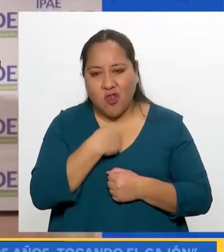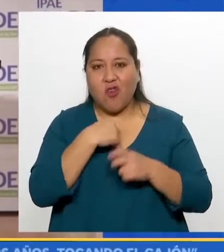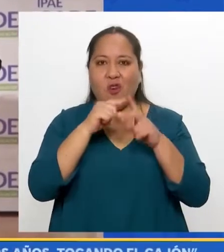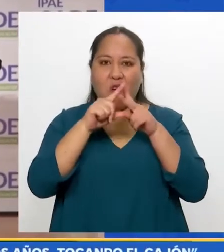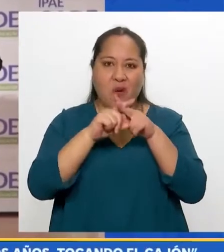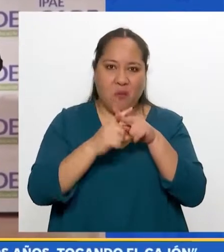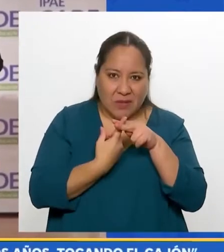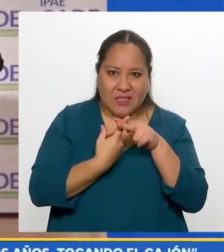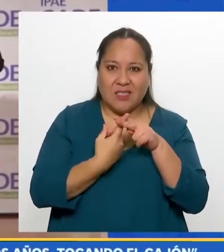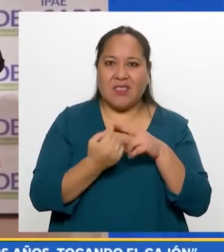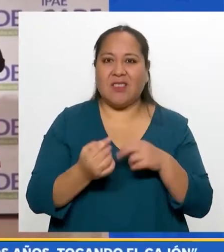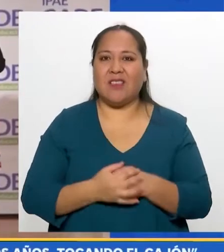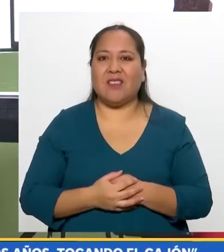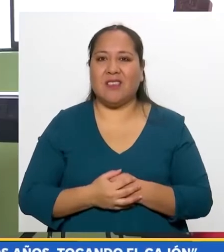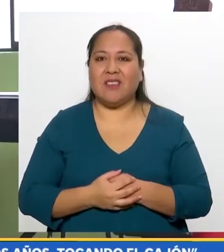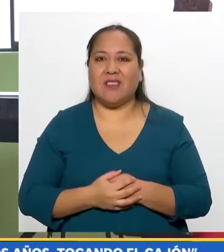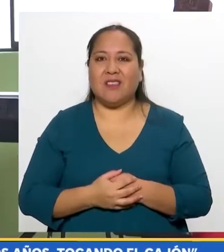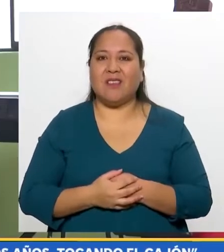Yo empecé